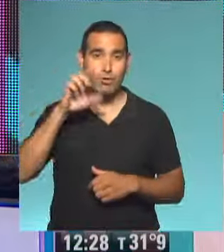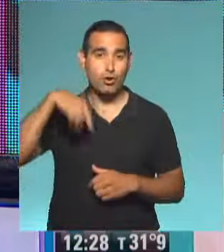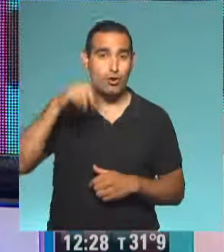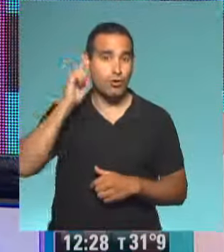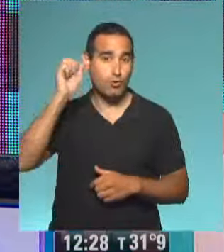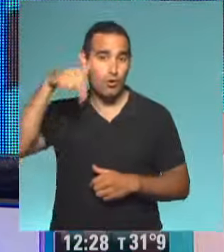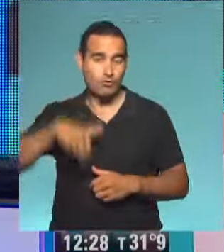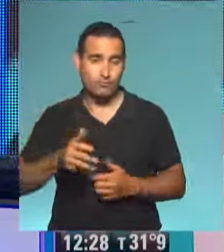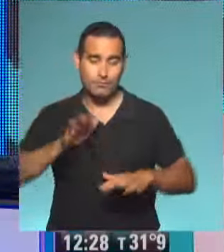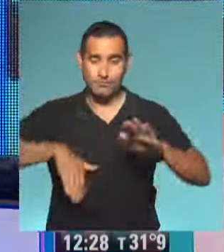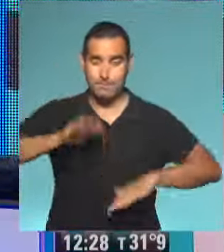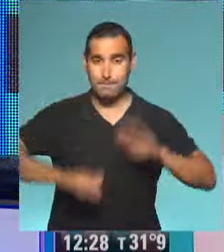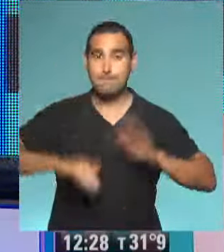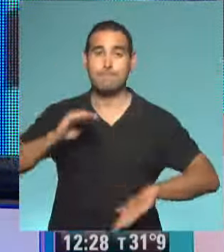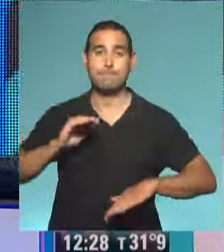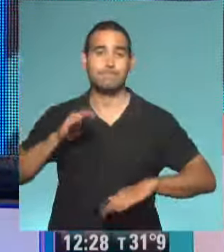milongón.